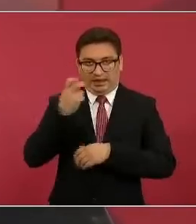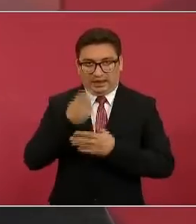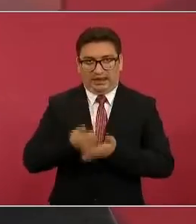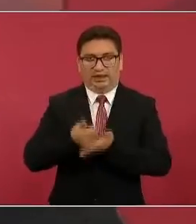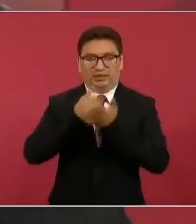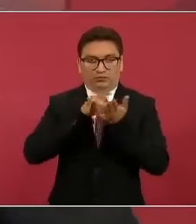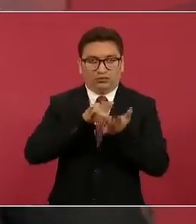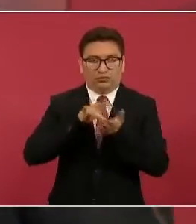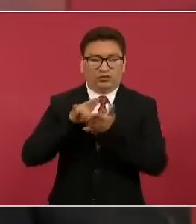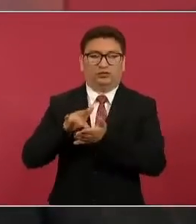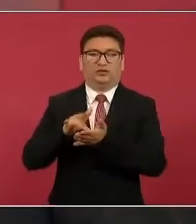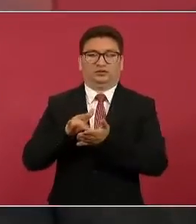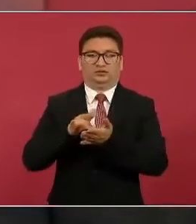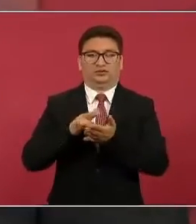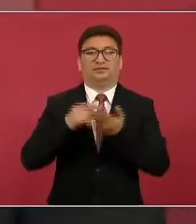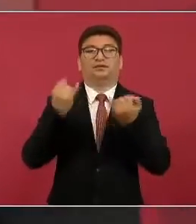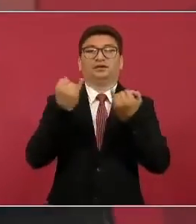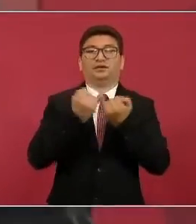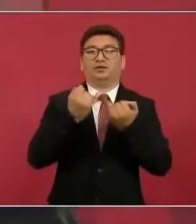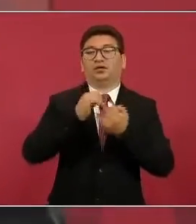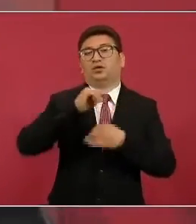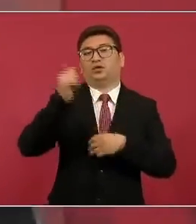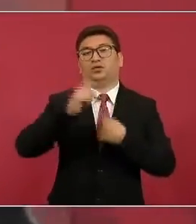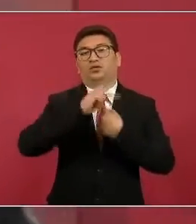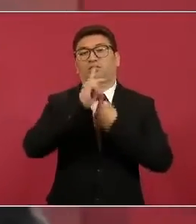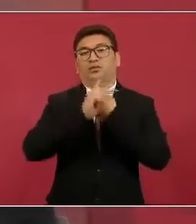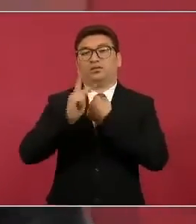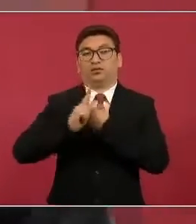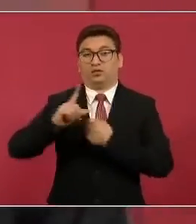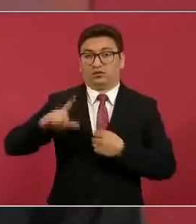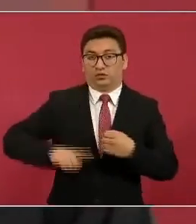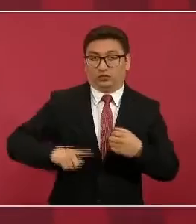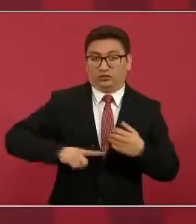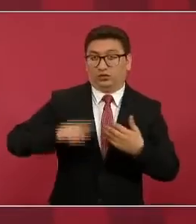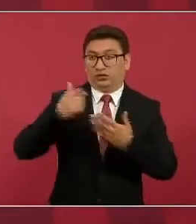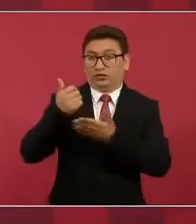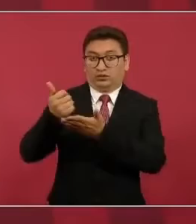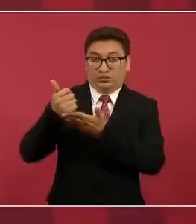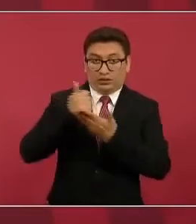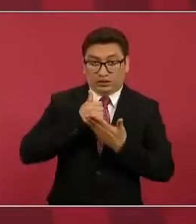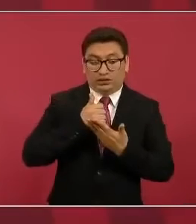el apoyo de los gobiernos extranjeros que nos